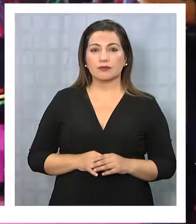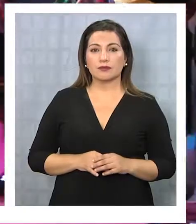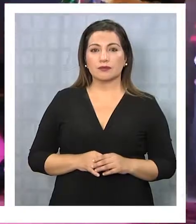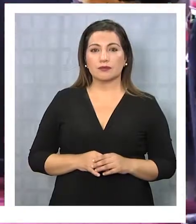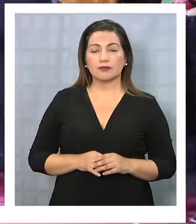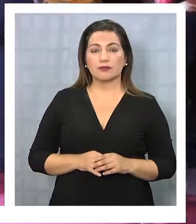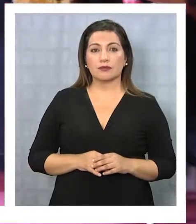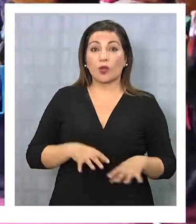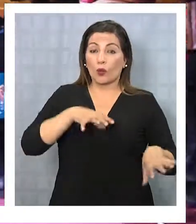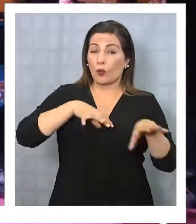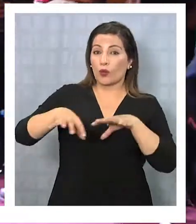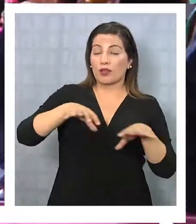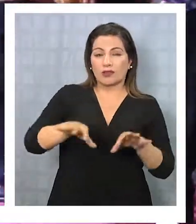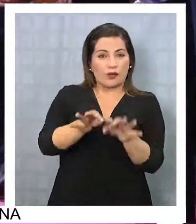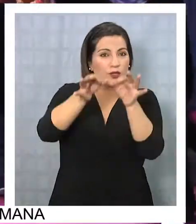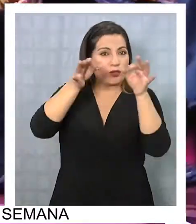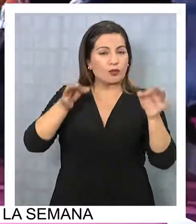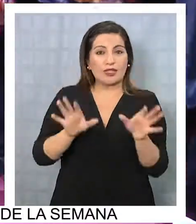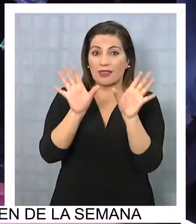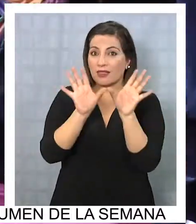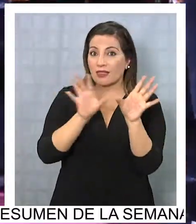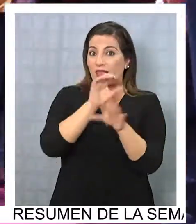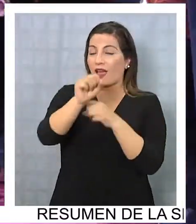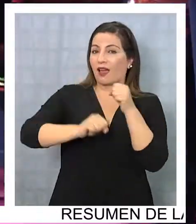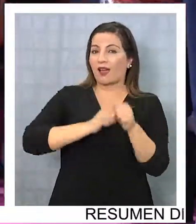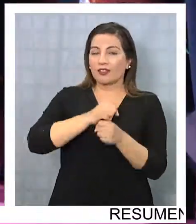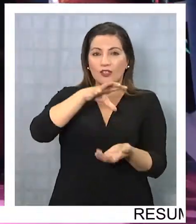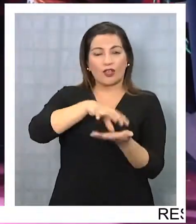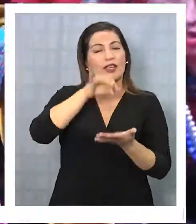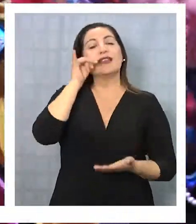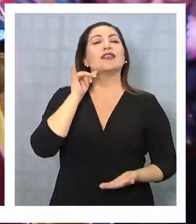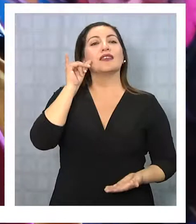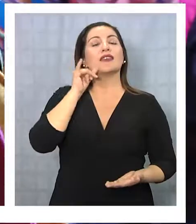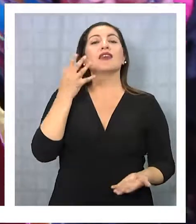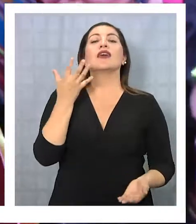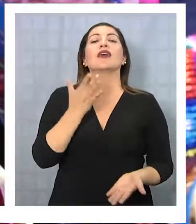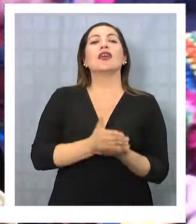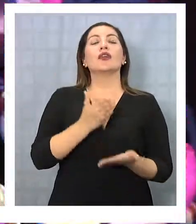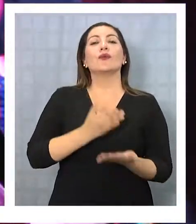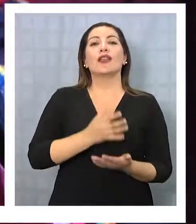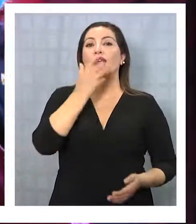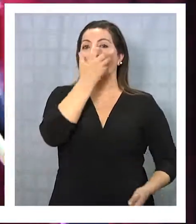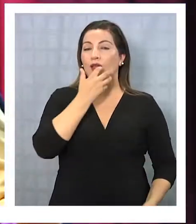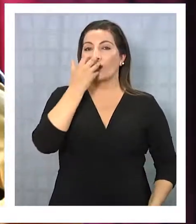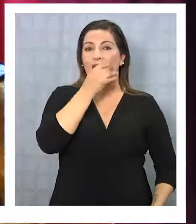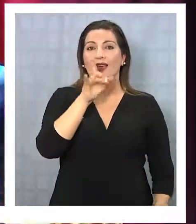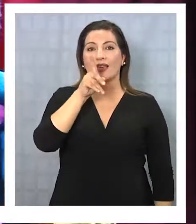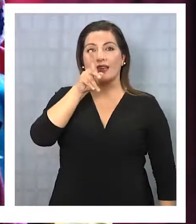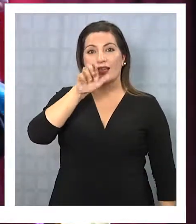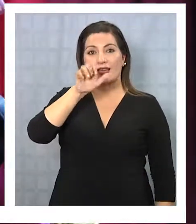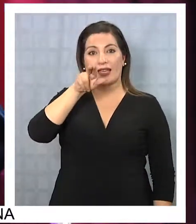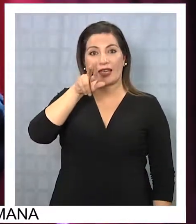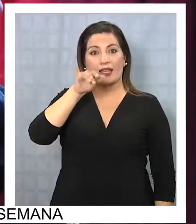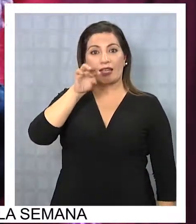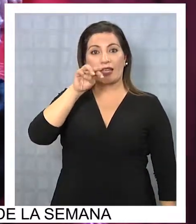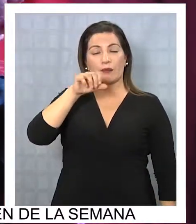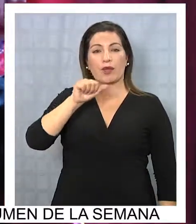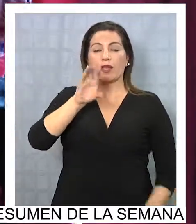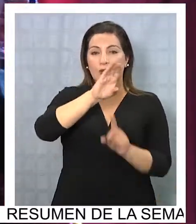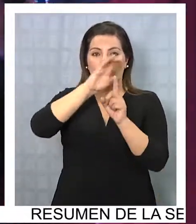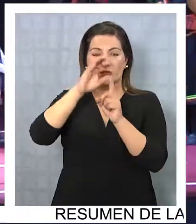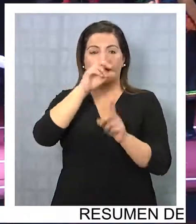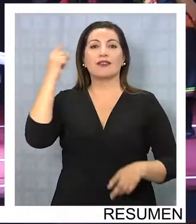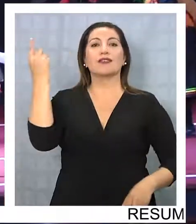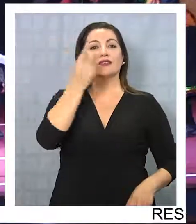Con una actividad educativa de 10 años en la ciudad, la Escuela de Lenguaje Querima ofreció una muestra de la cultura nacional